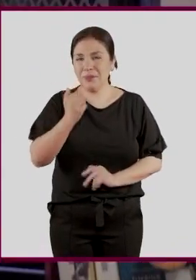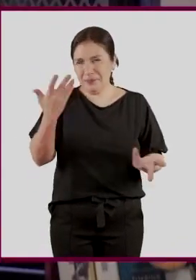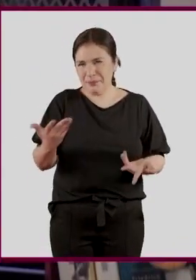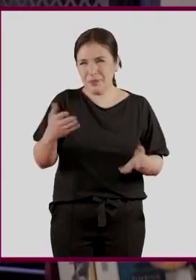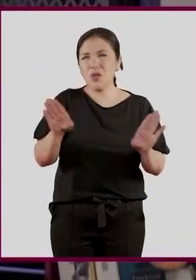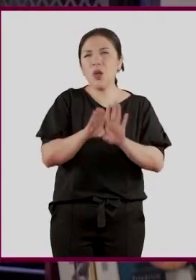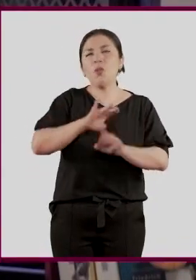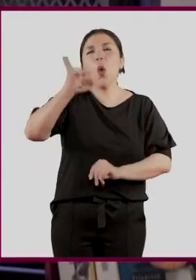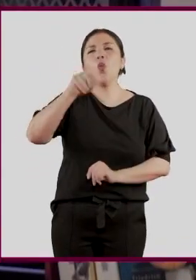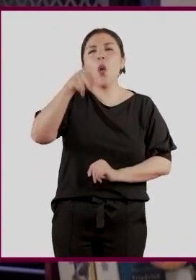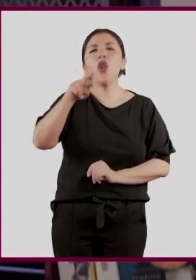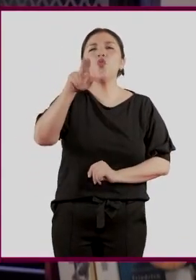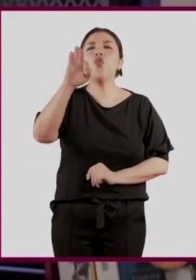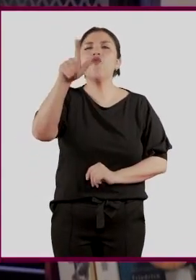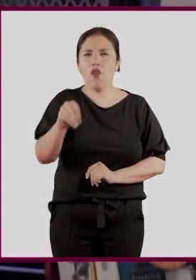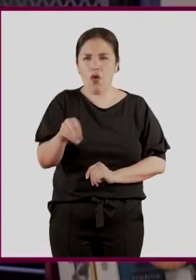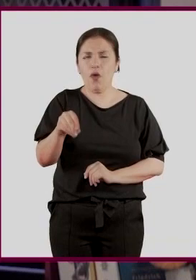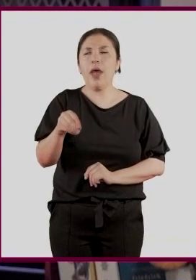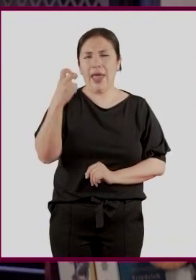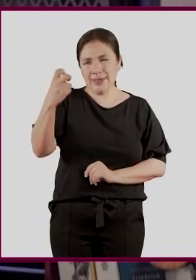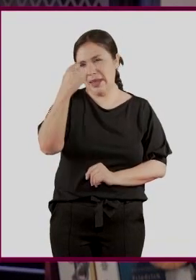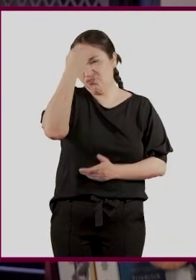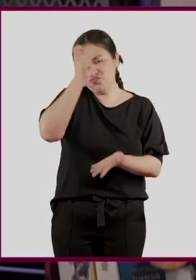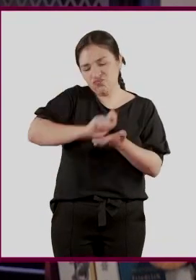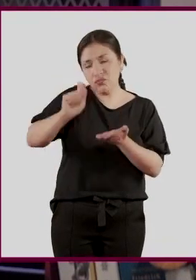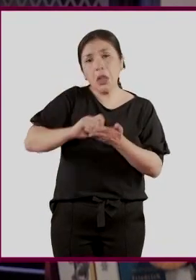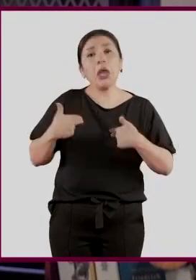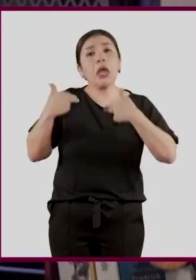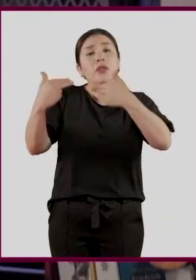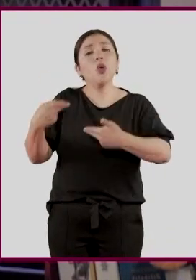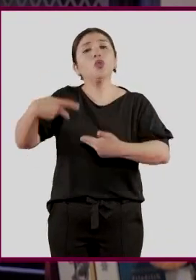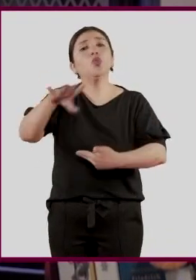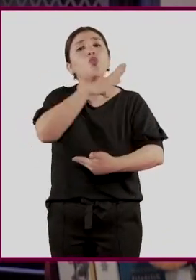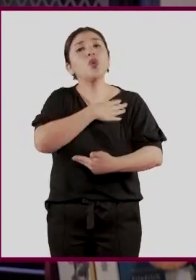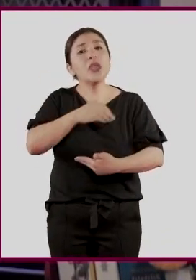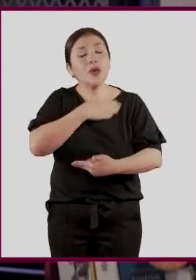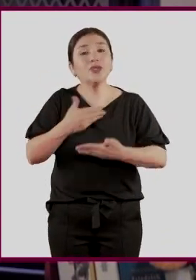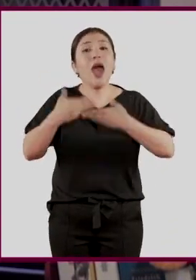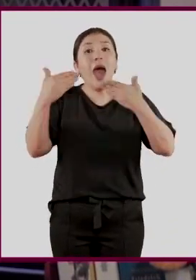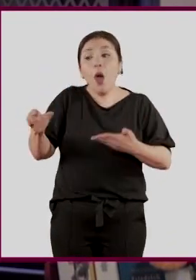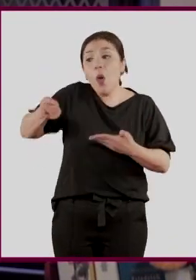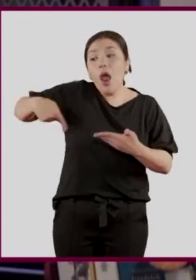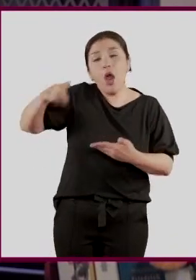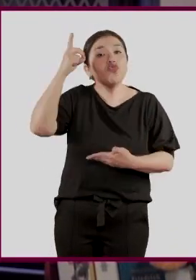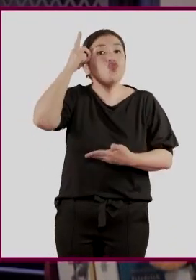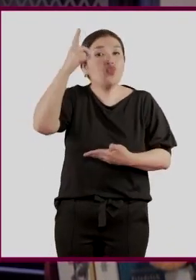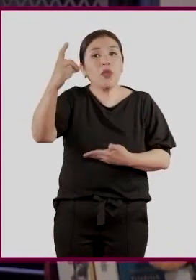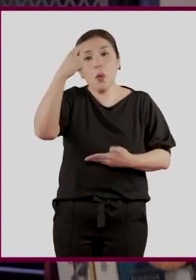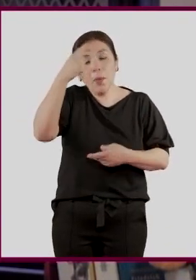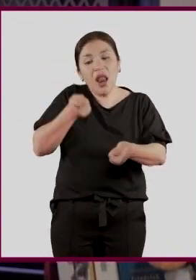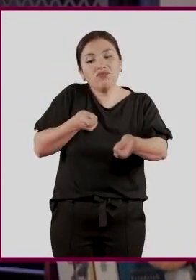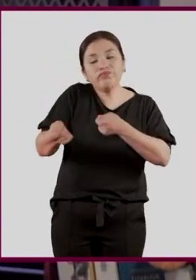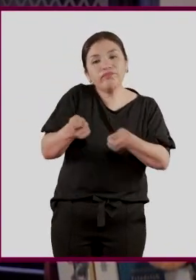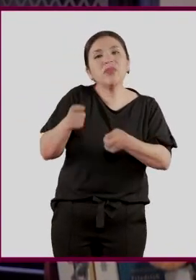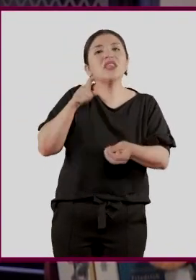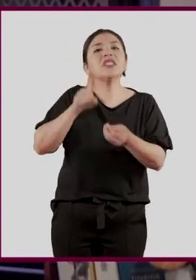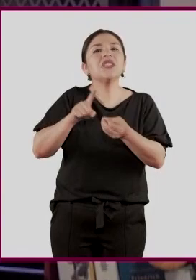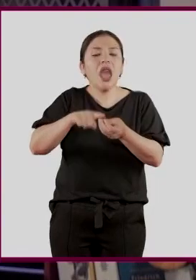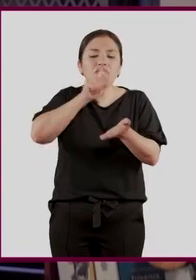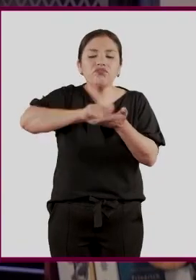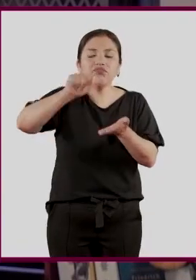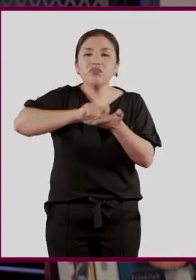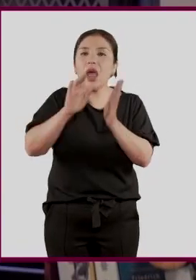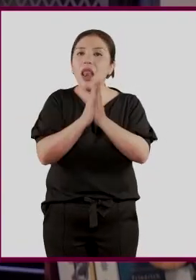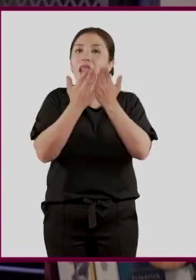derechos. Regresando al caso de Juan Rulfo, por ejemplo, el escritor heredó su obra a sus hijos y ahora son ellos los propietarios de los